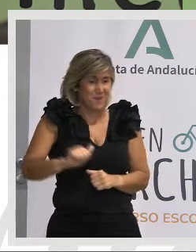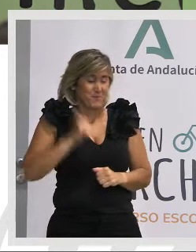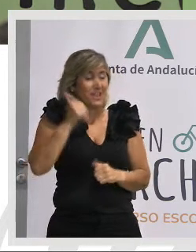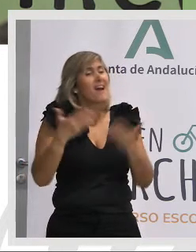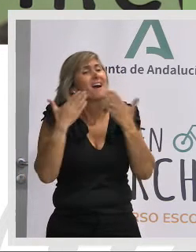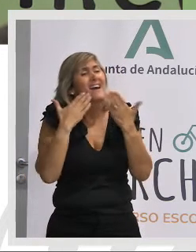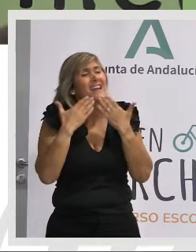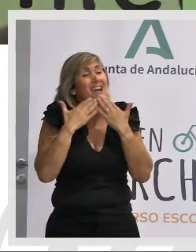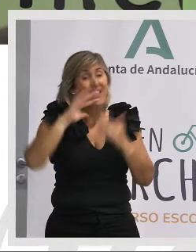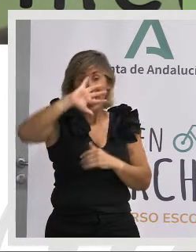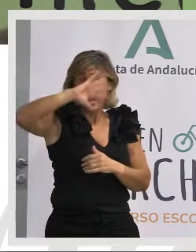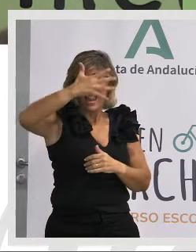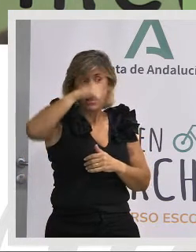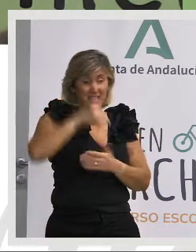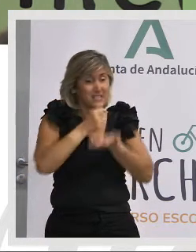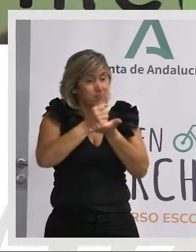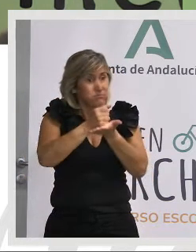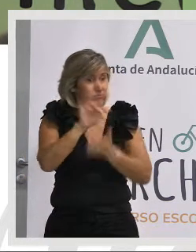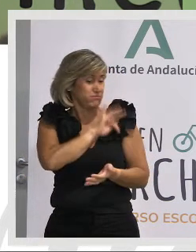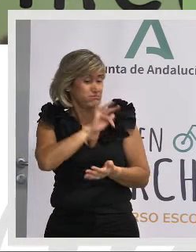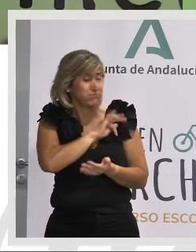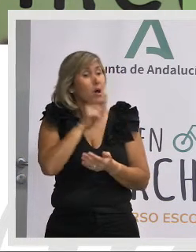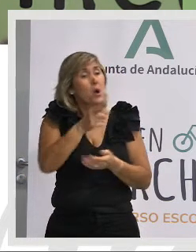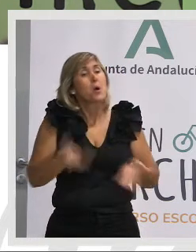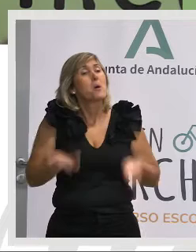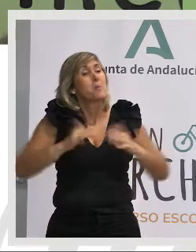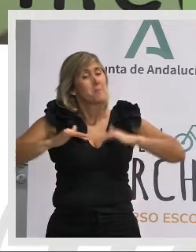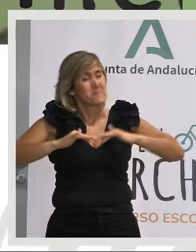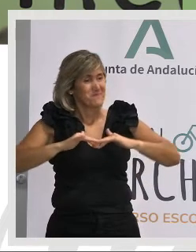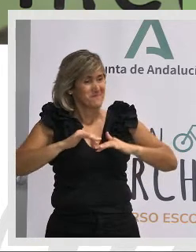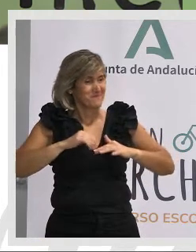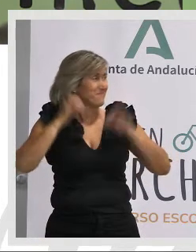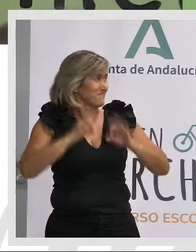Gracias a la quinta edición del concurso Ponte en Marcha por reconocer y valorar nuestro trabajo.